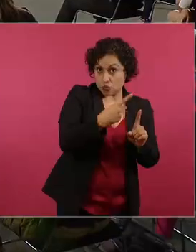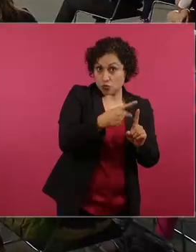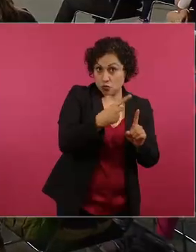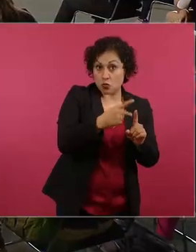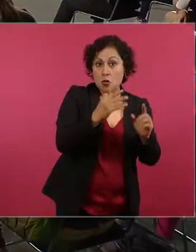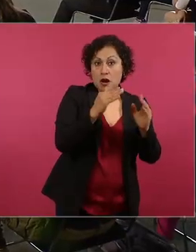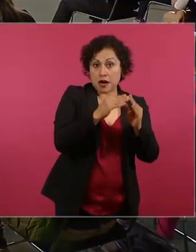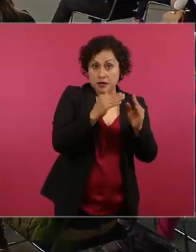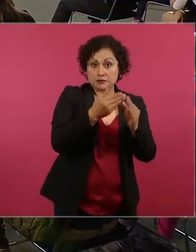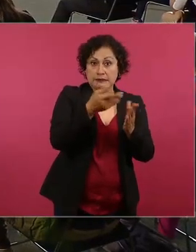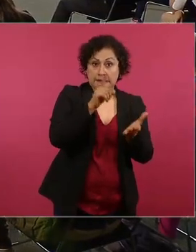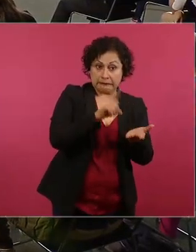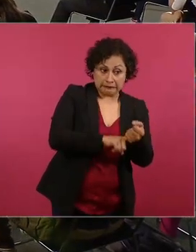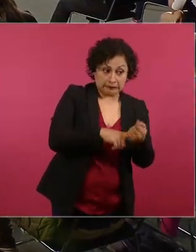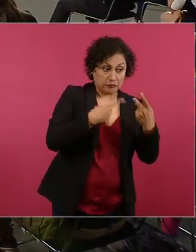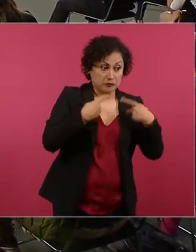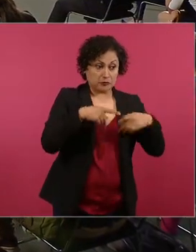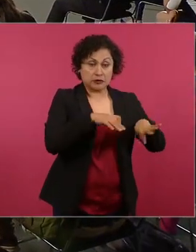escuelas,